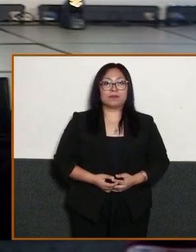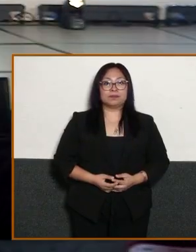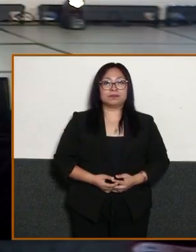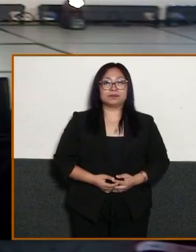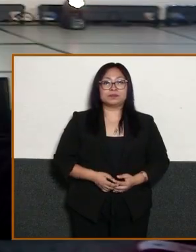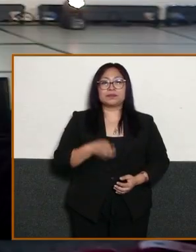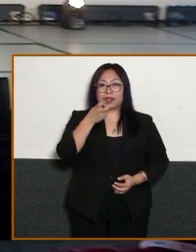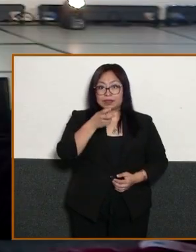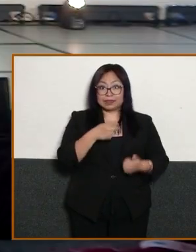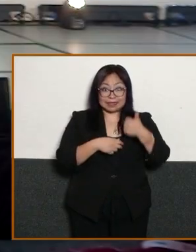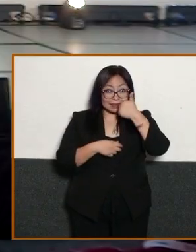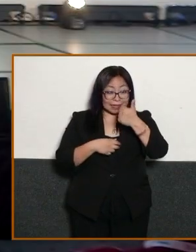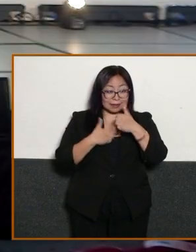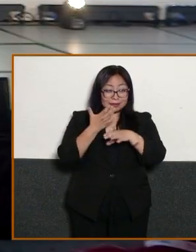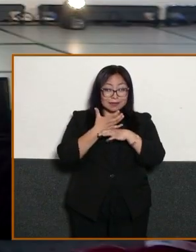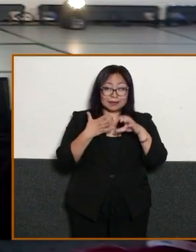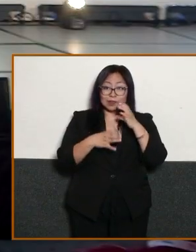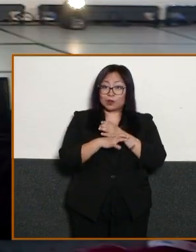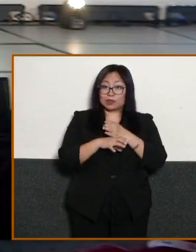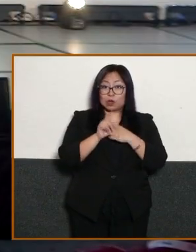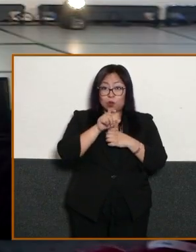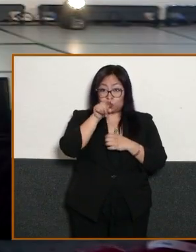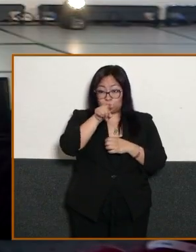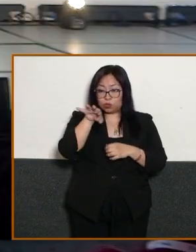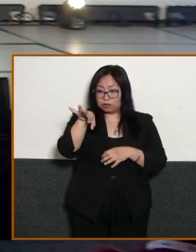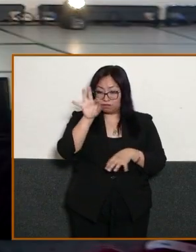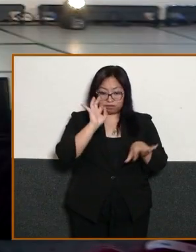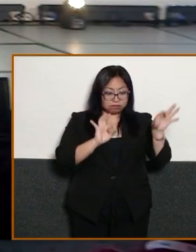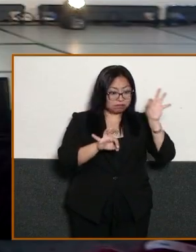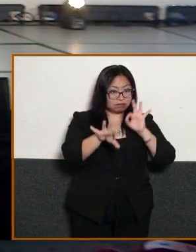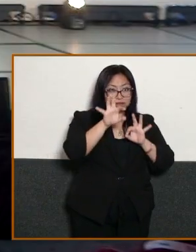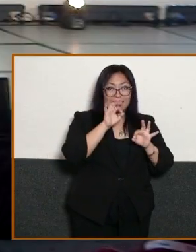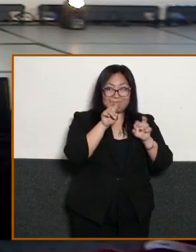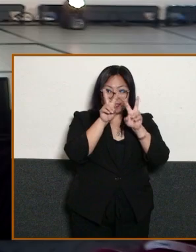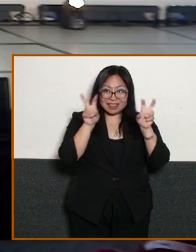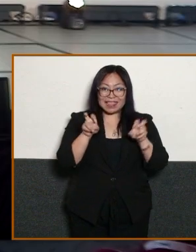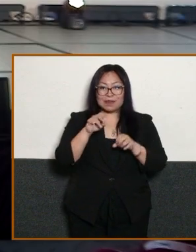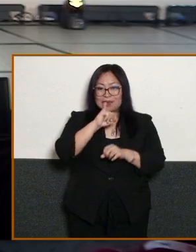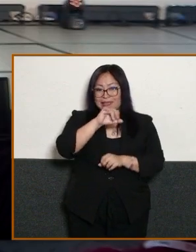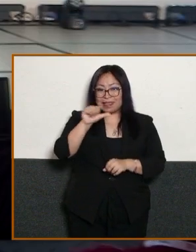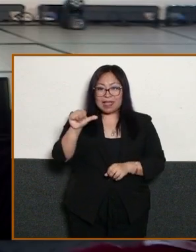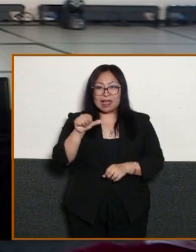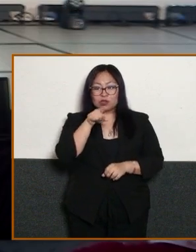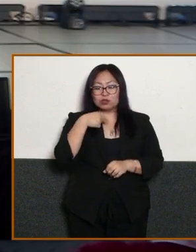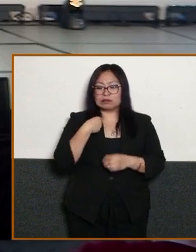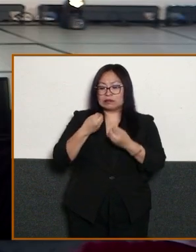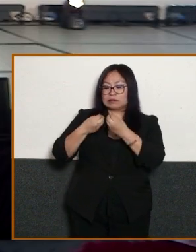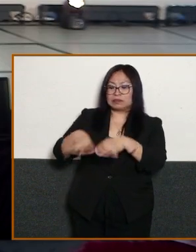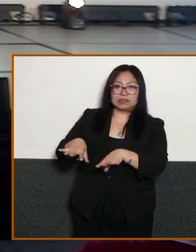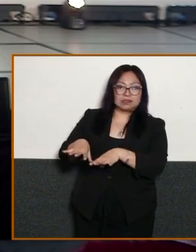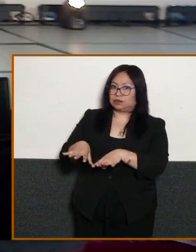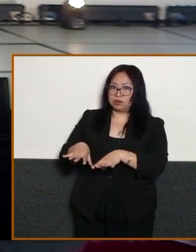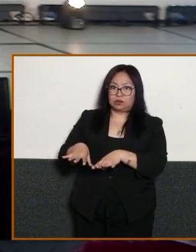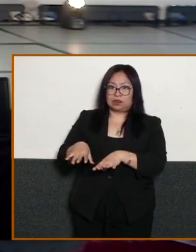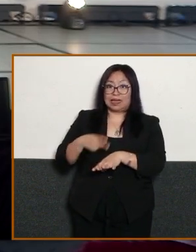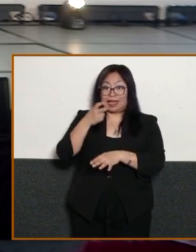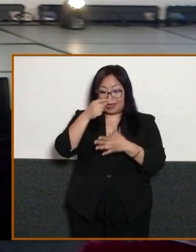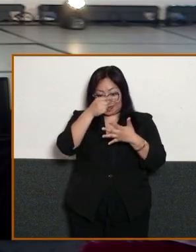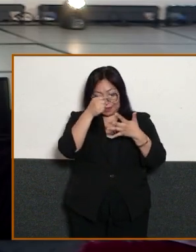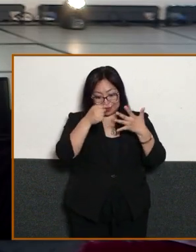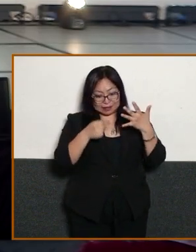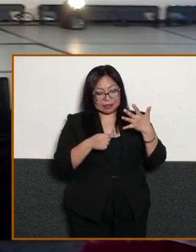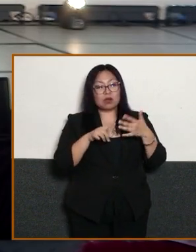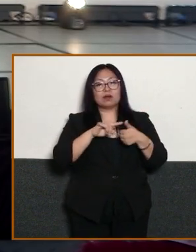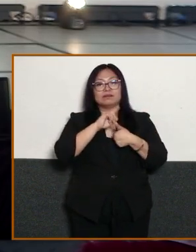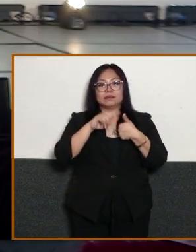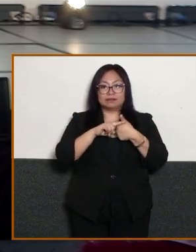Estas 6 cosas, cuando ustedes escojan su sistema de inteligencia artificial, no pierdan de vista estas 6 cosas.